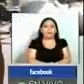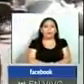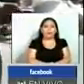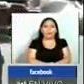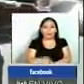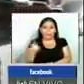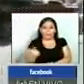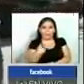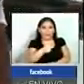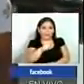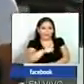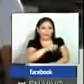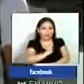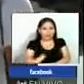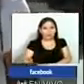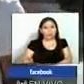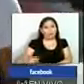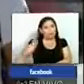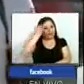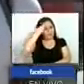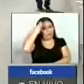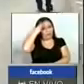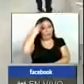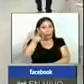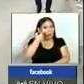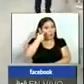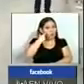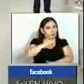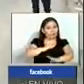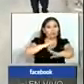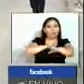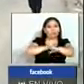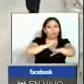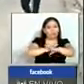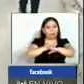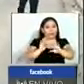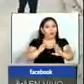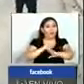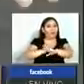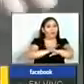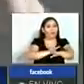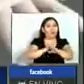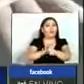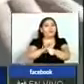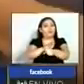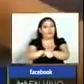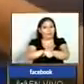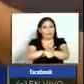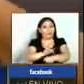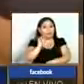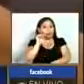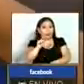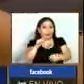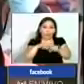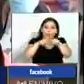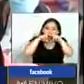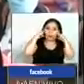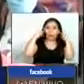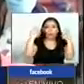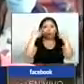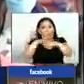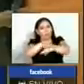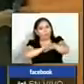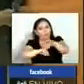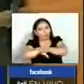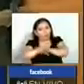Los salvadoreños Están tomando Sus propias medidas Sanitarias Para evitar Contraer COVID-19 Guantes Alcohol gel Gorros